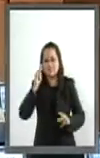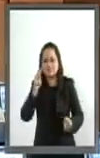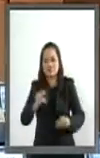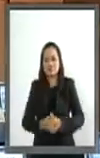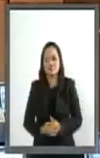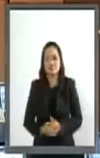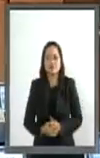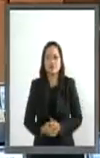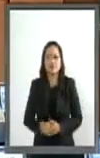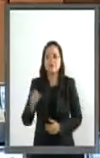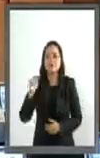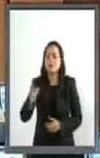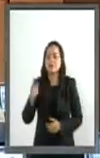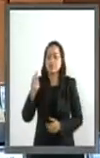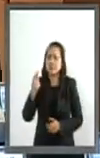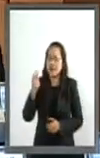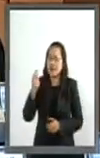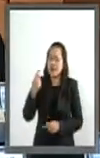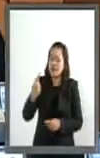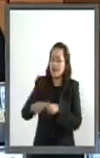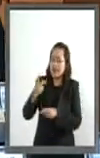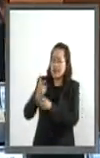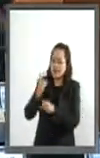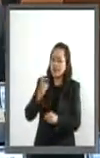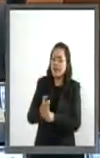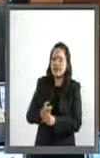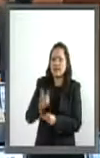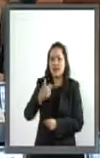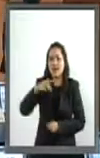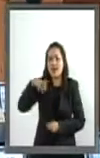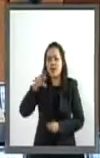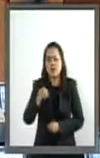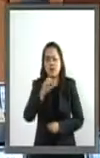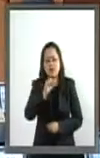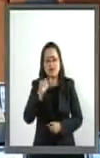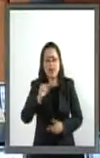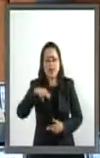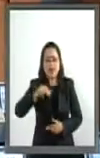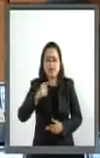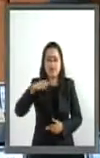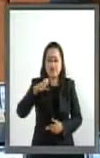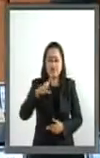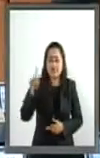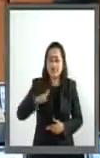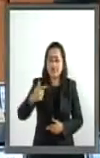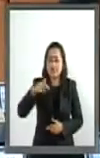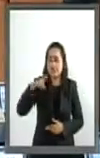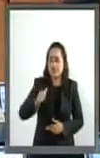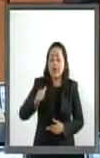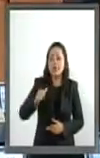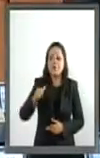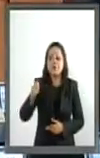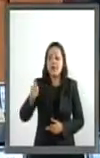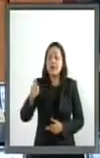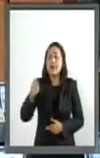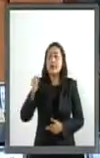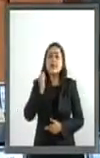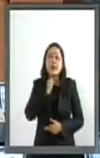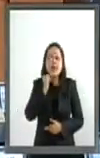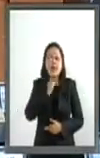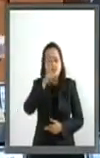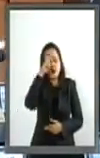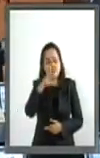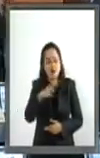Irapuato, Guanajuato, invitados por el senador Gerardo Sánchez García. El Senado de la República expresa